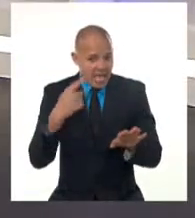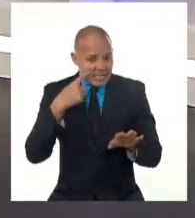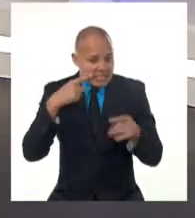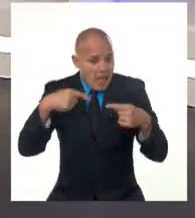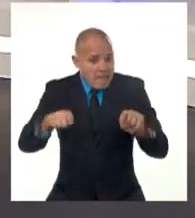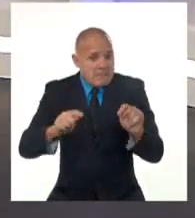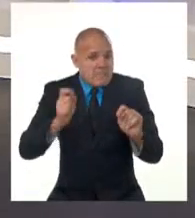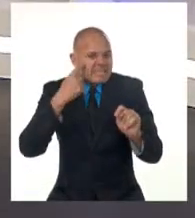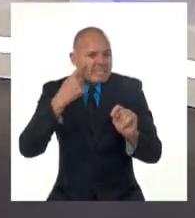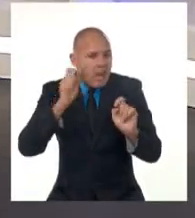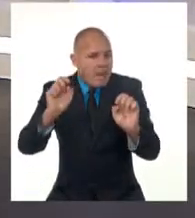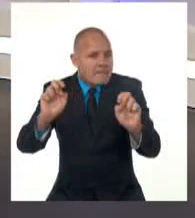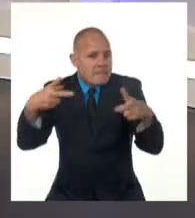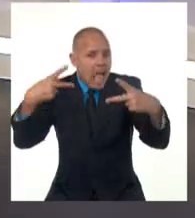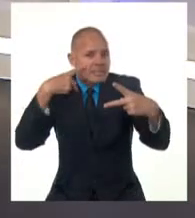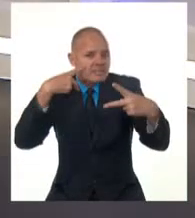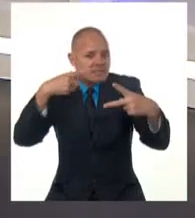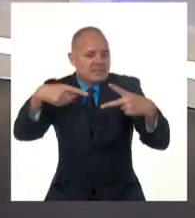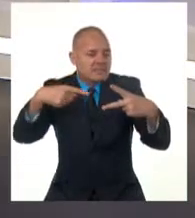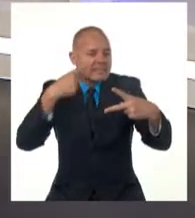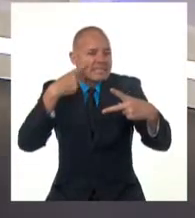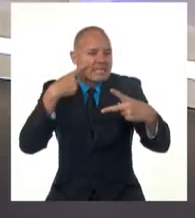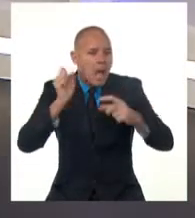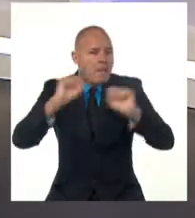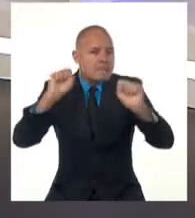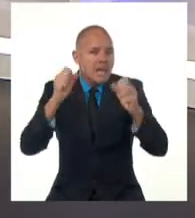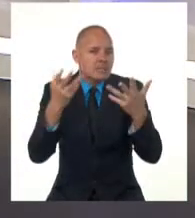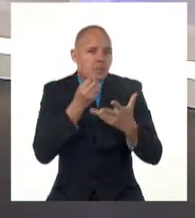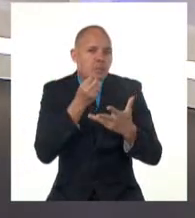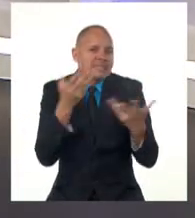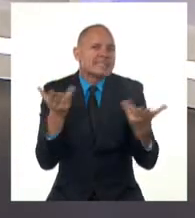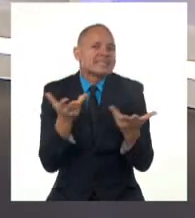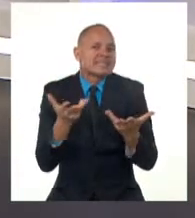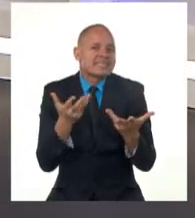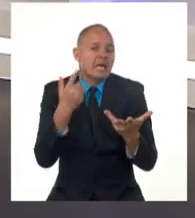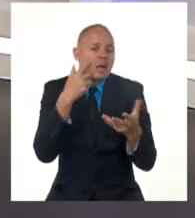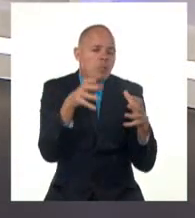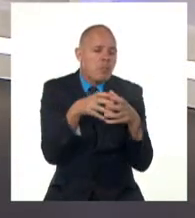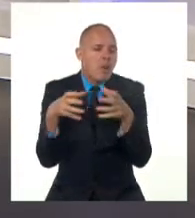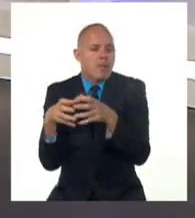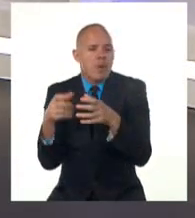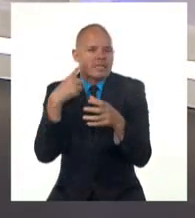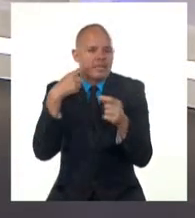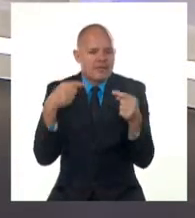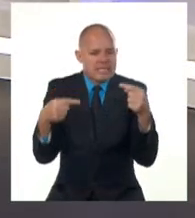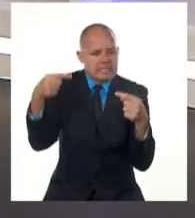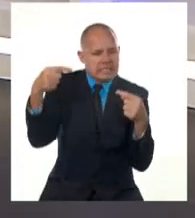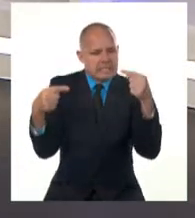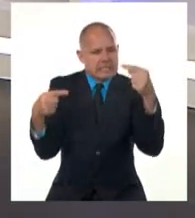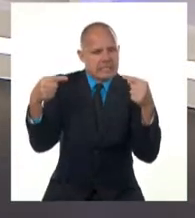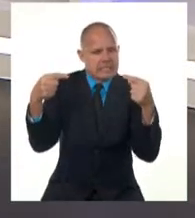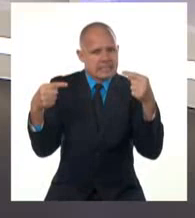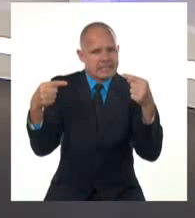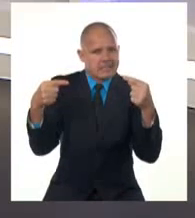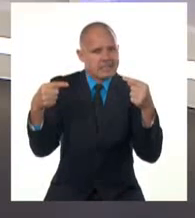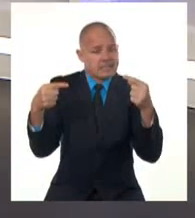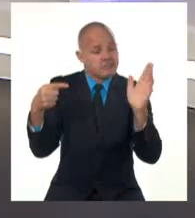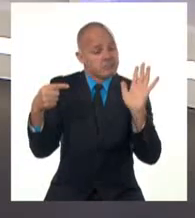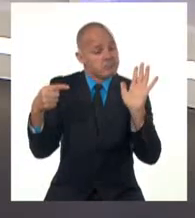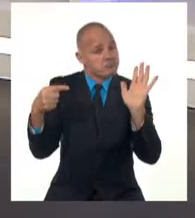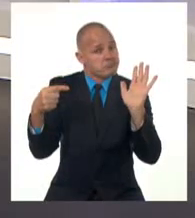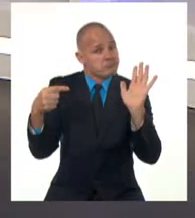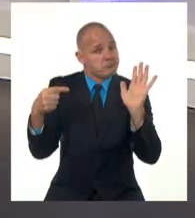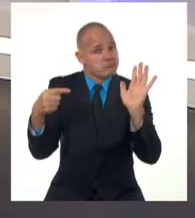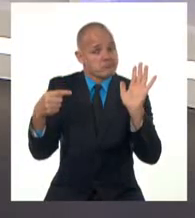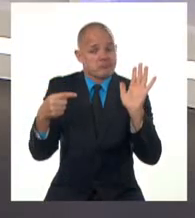hay dos equipos que pudiéramos aventurarnos a decir que están punteando para la final. Bueno, estás